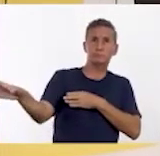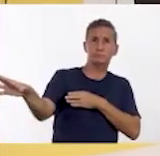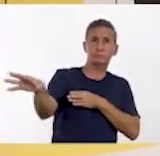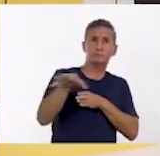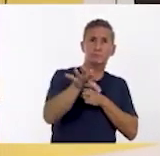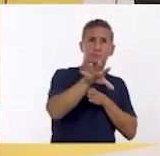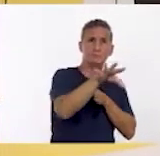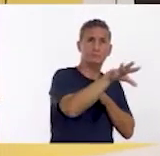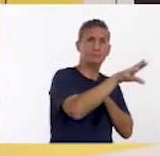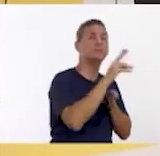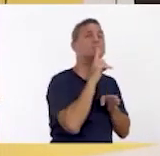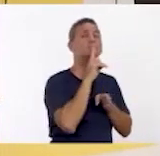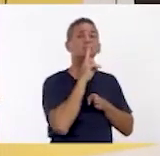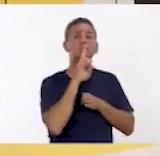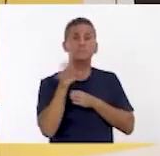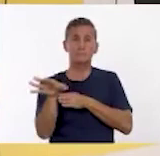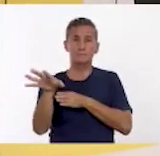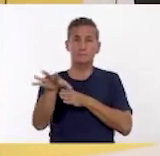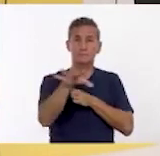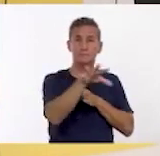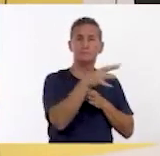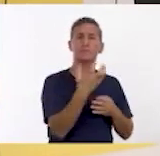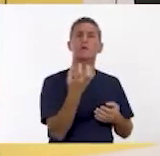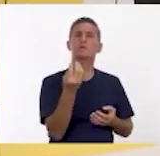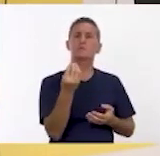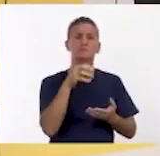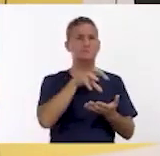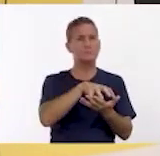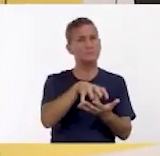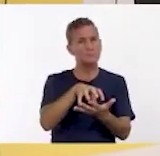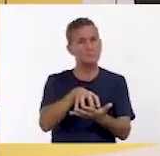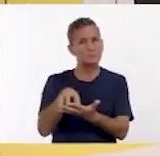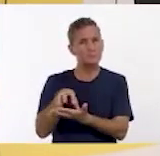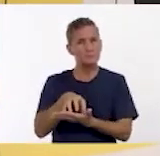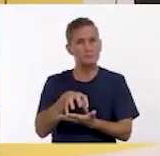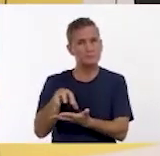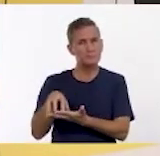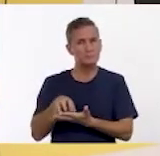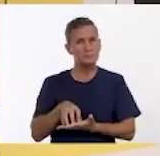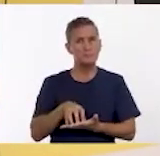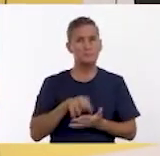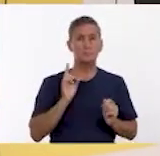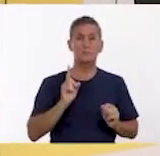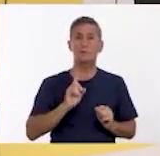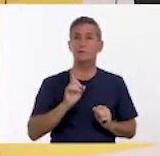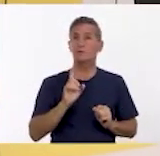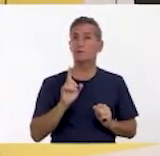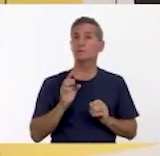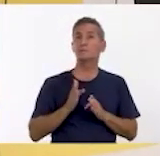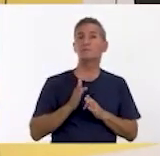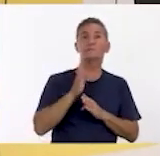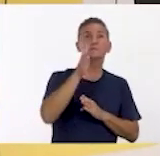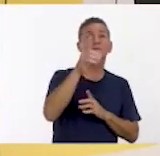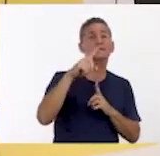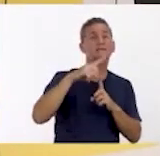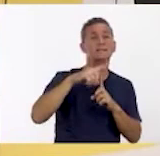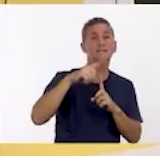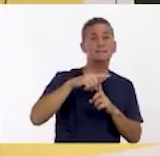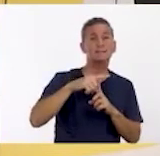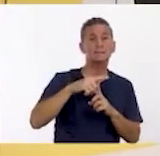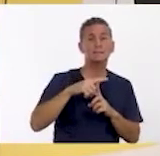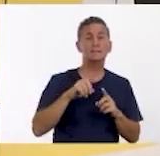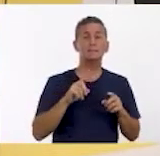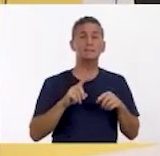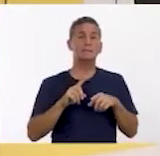técnicas en muchos lugares, pero donde no llega la técnica por todos los obstáculos que tiene el país